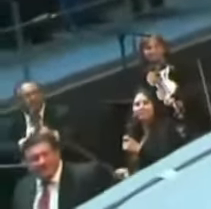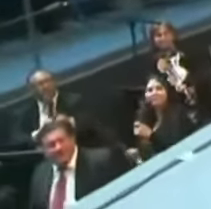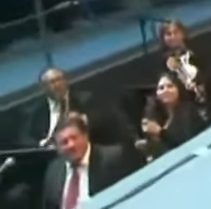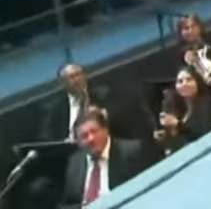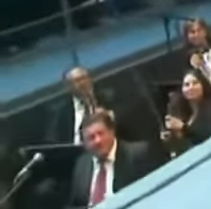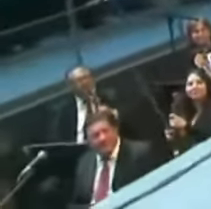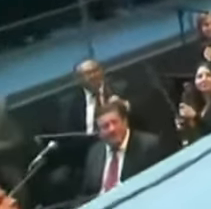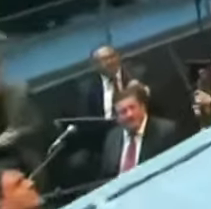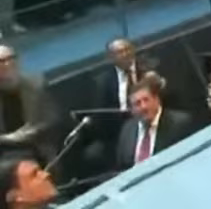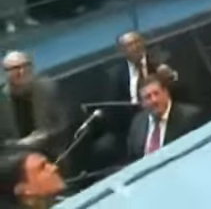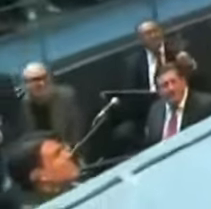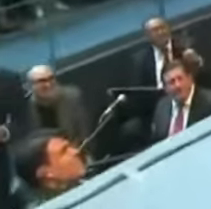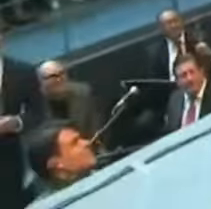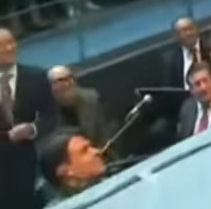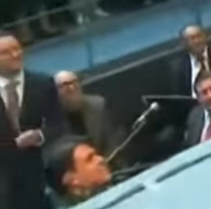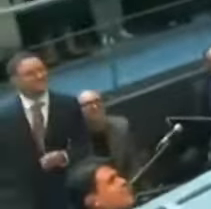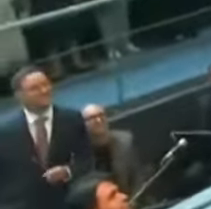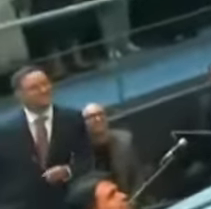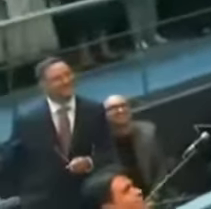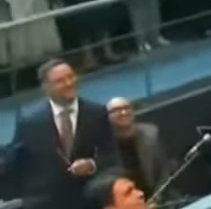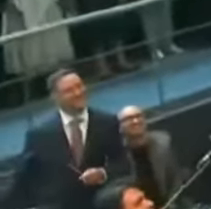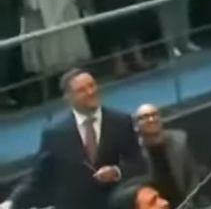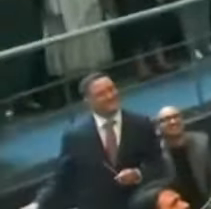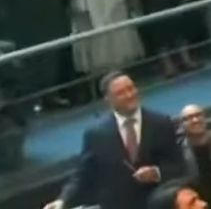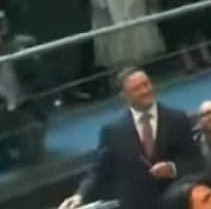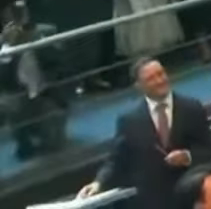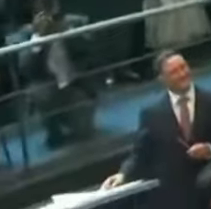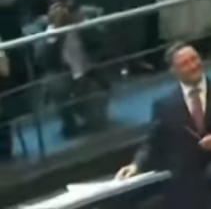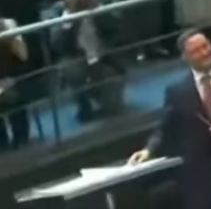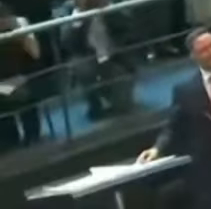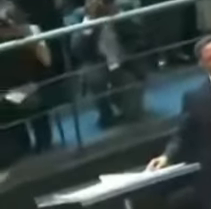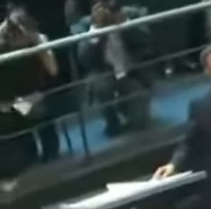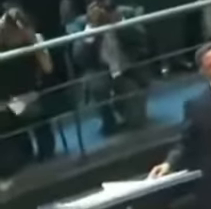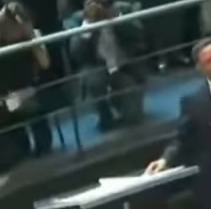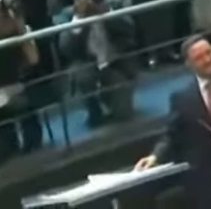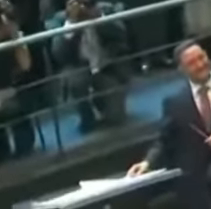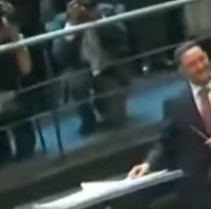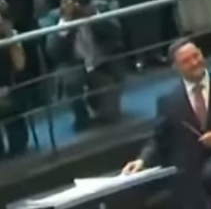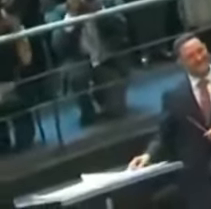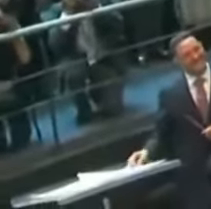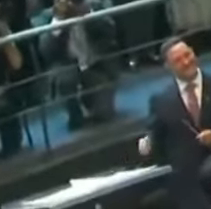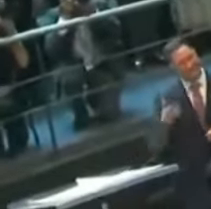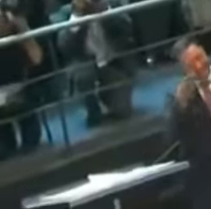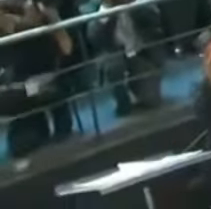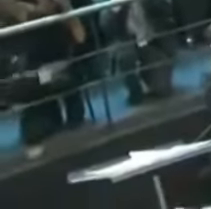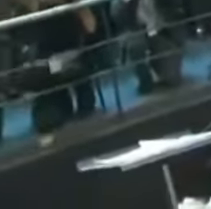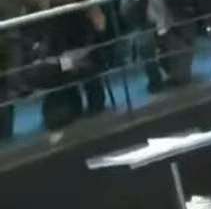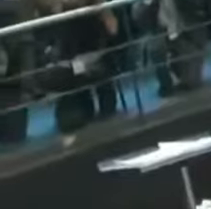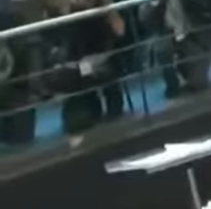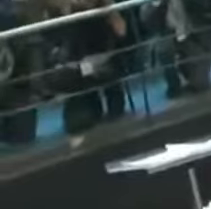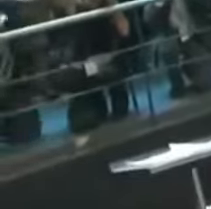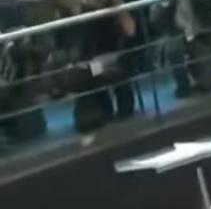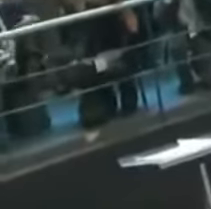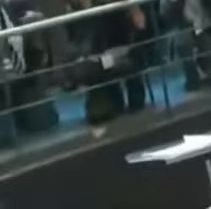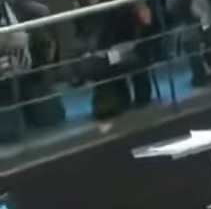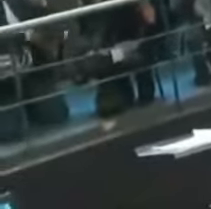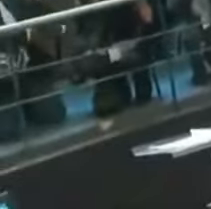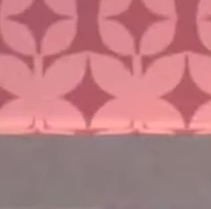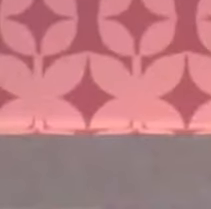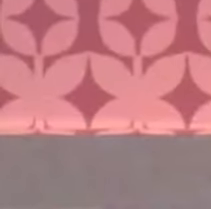A veces la emoción me gana. Un reconocimiento a nuestro texcocano Rodrigo Macías. Gracias.